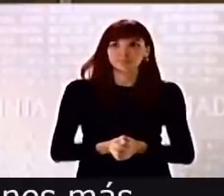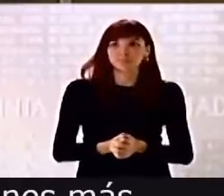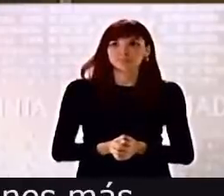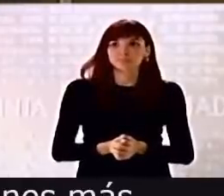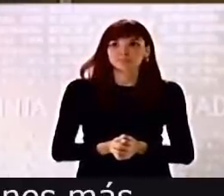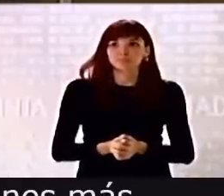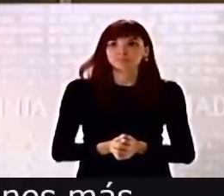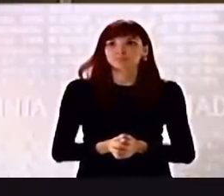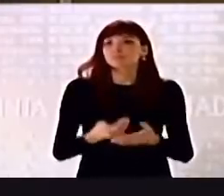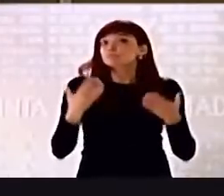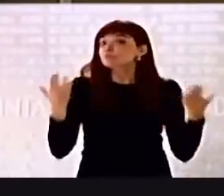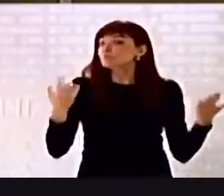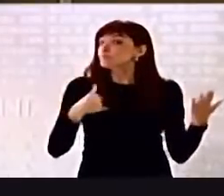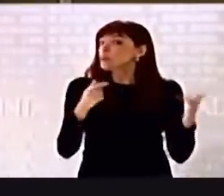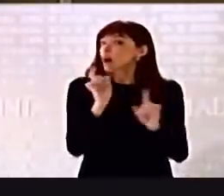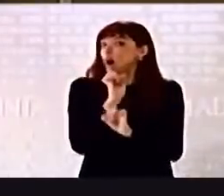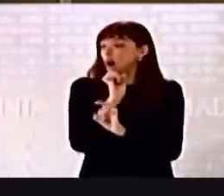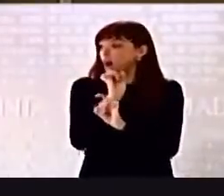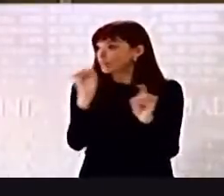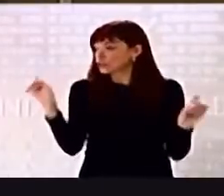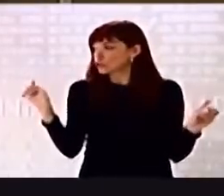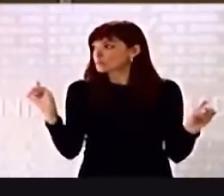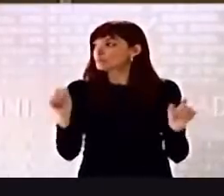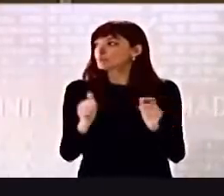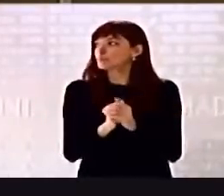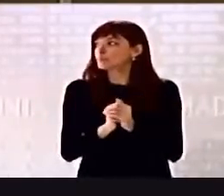Por lo tanto, les anuncio